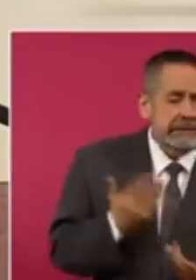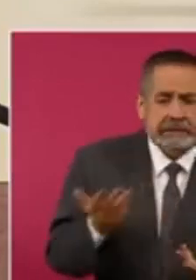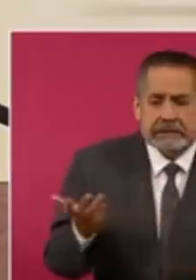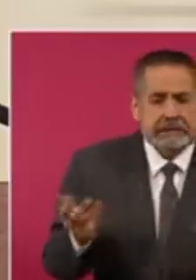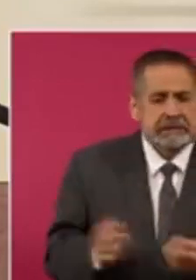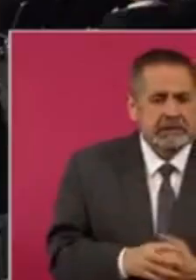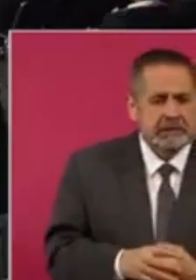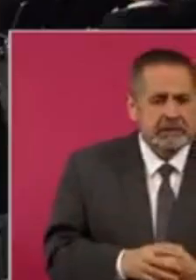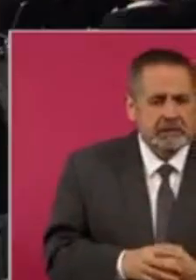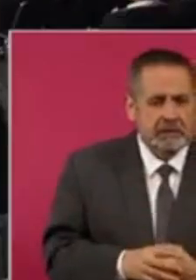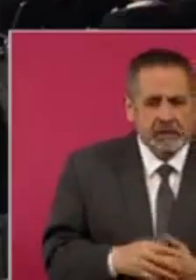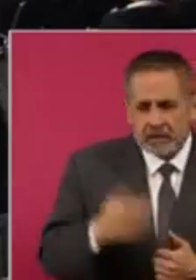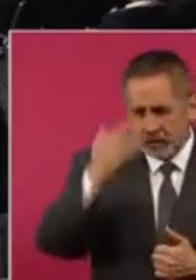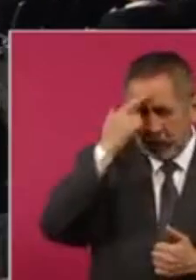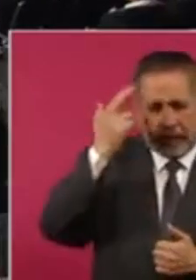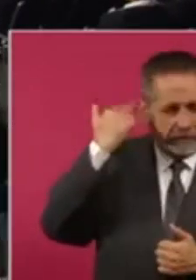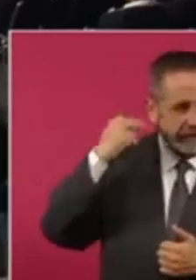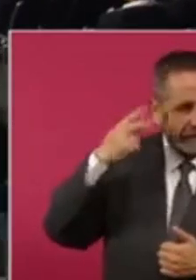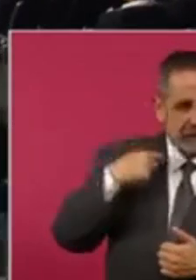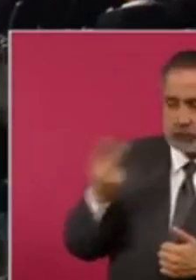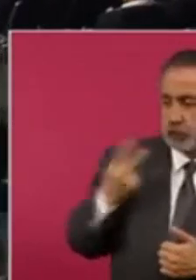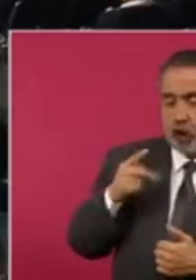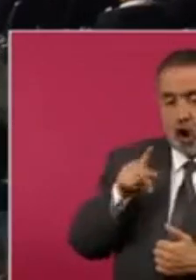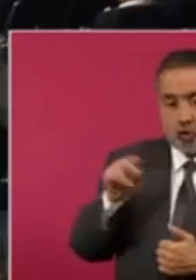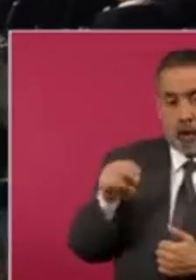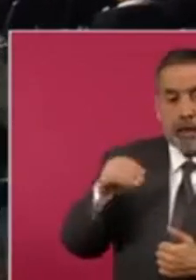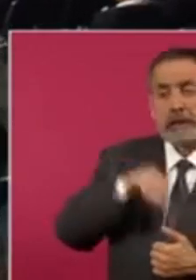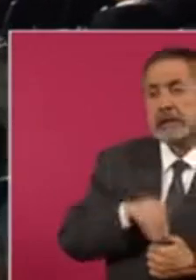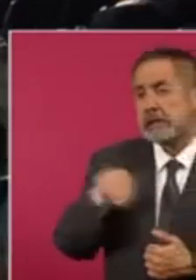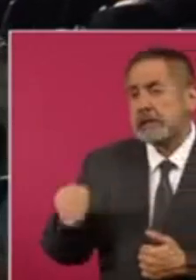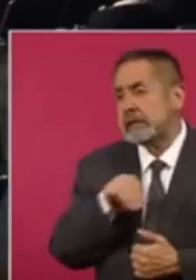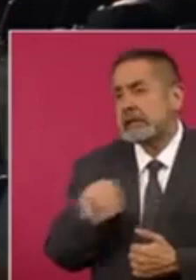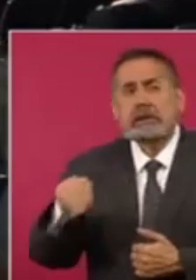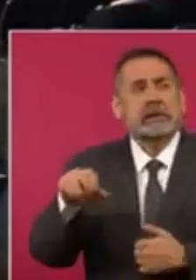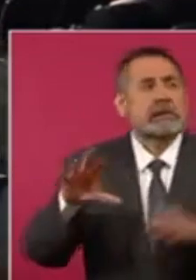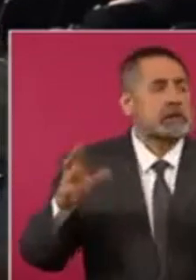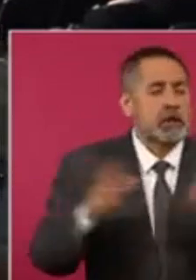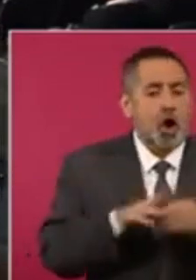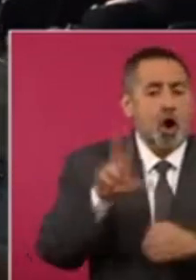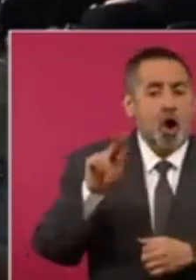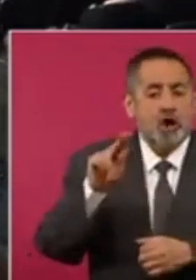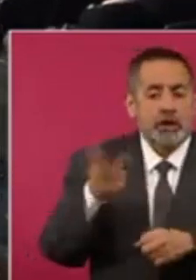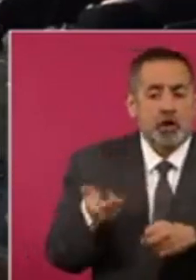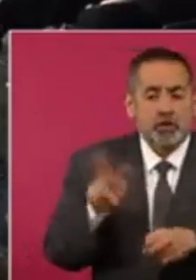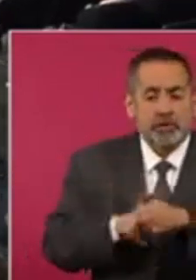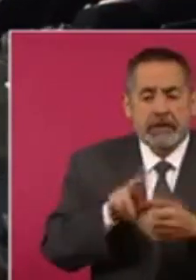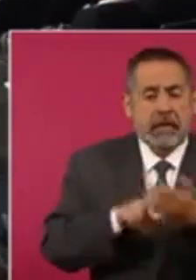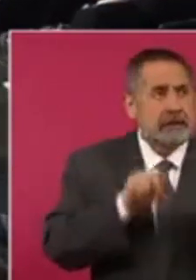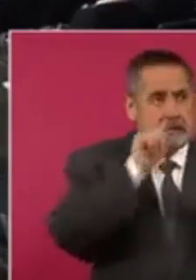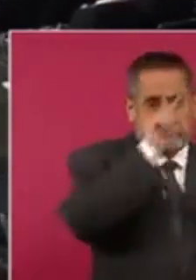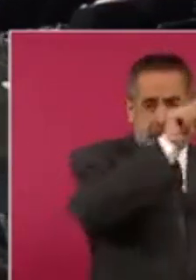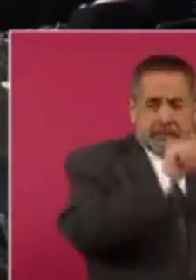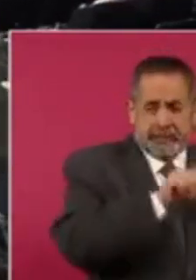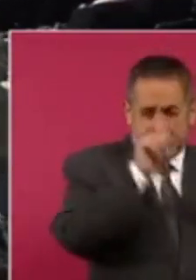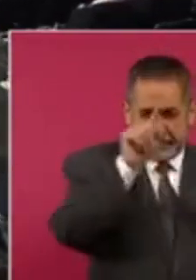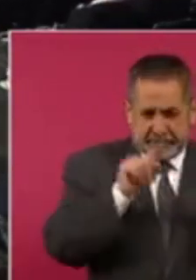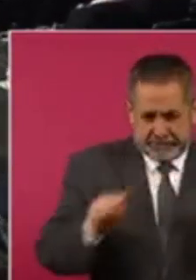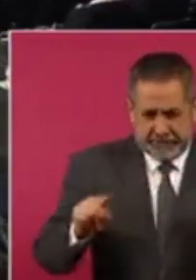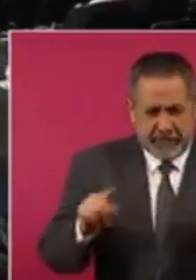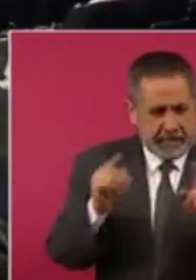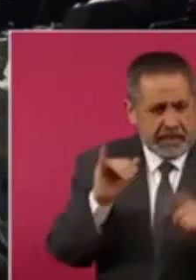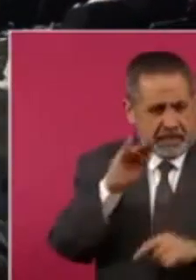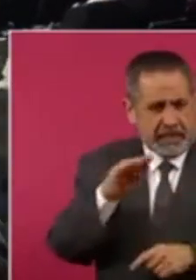otros países para pues eh el cuidado y la protección de la salud de los habitantes de unas naciones